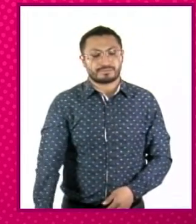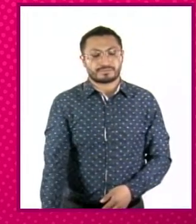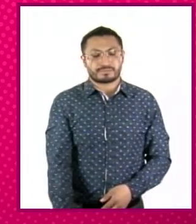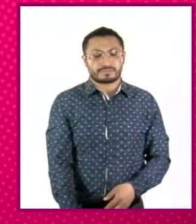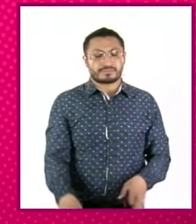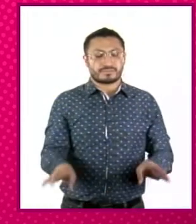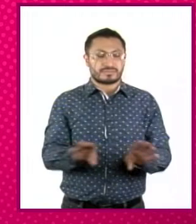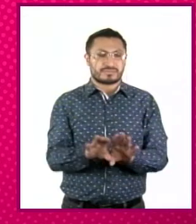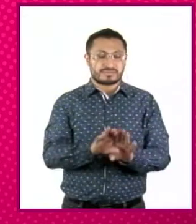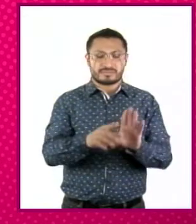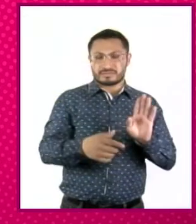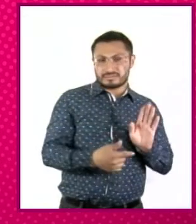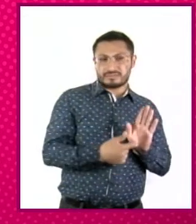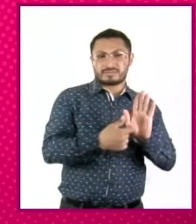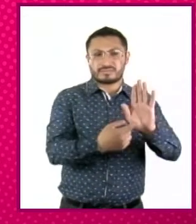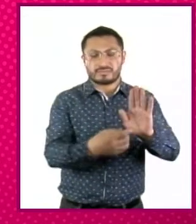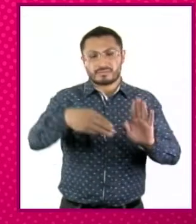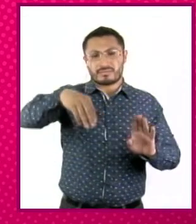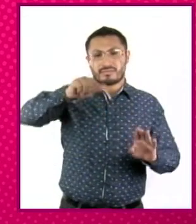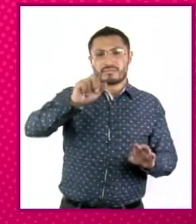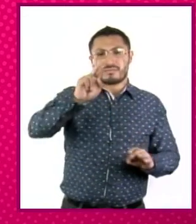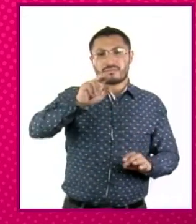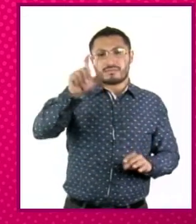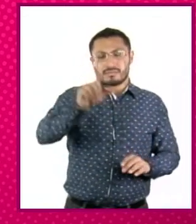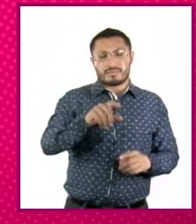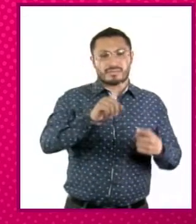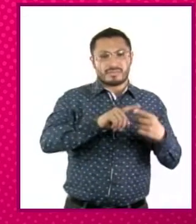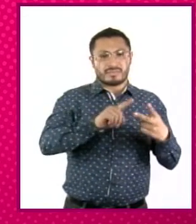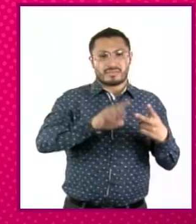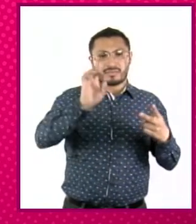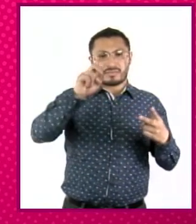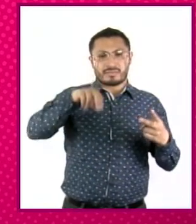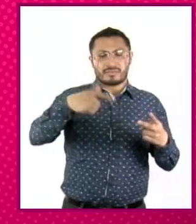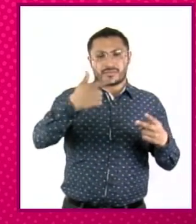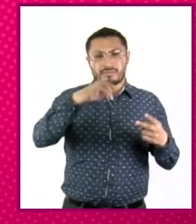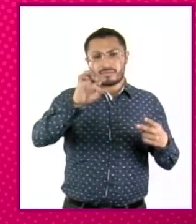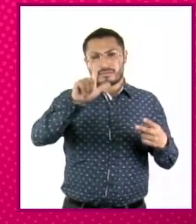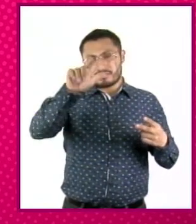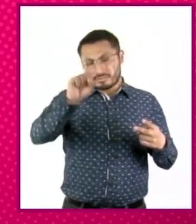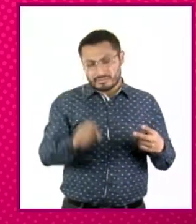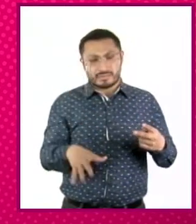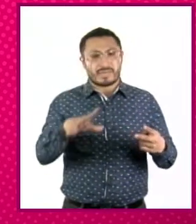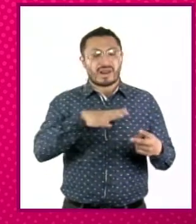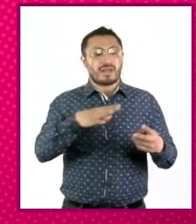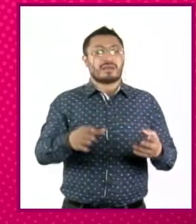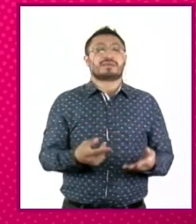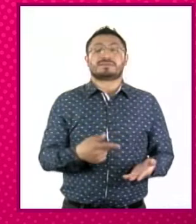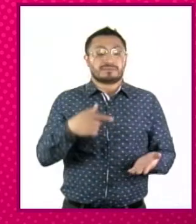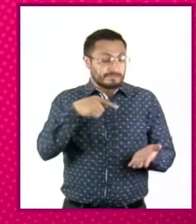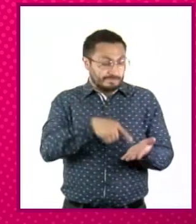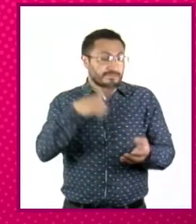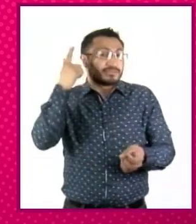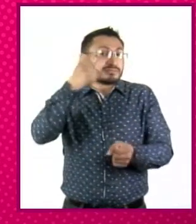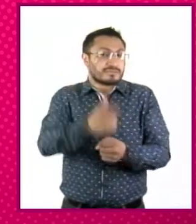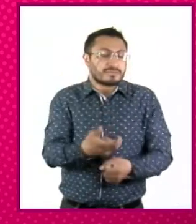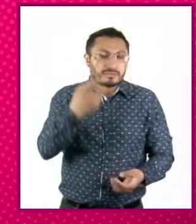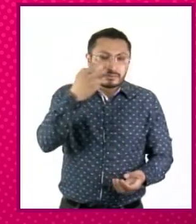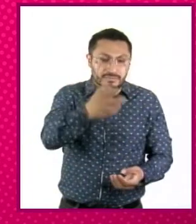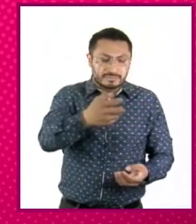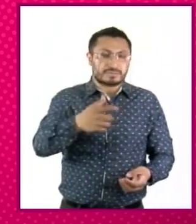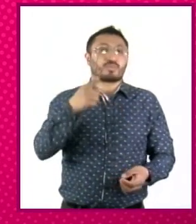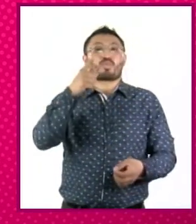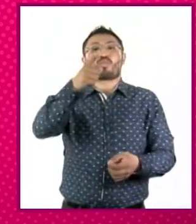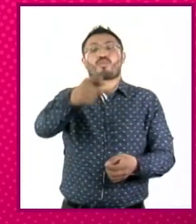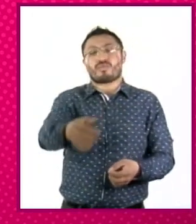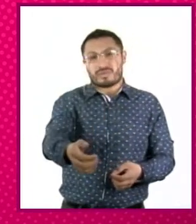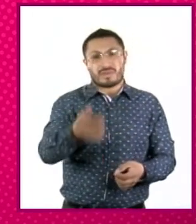lo llega a señalar Marx y Engels en el manifiesto del Partido Comunista. La aportación que está ahí nos sirve para